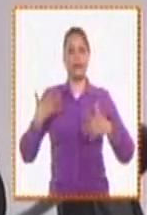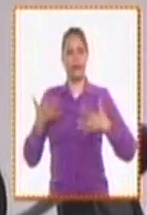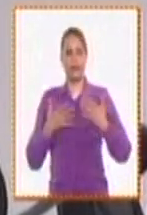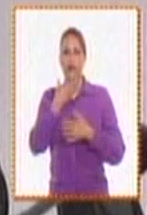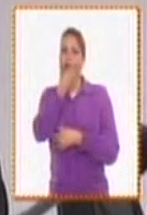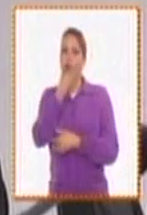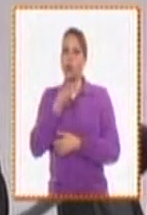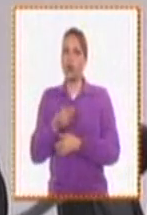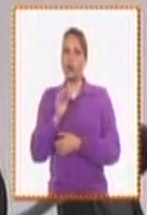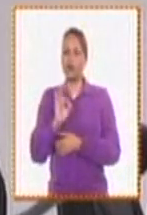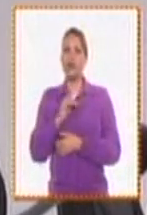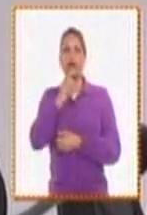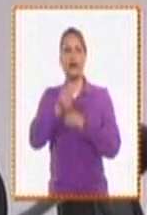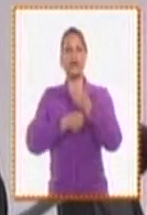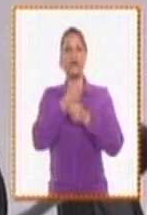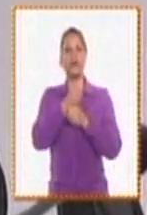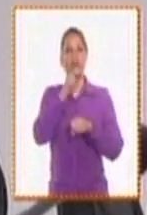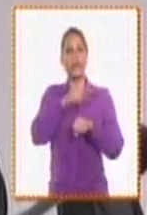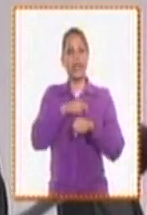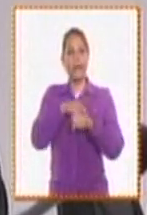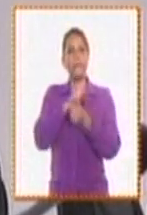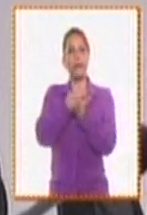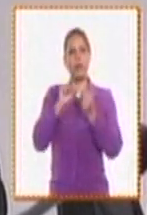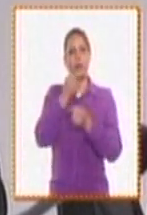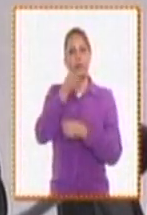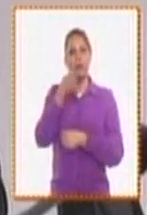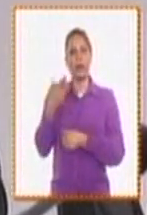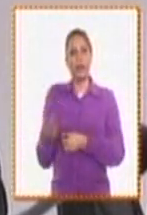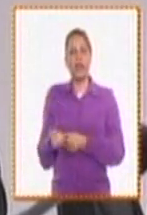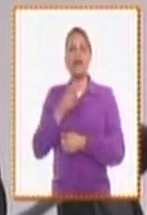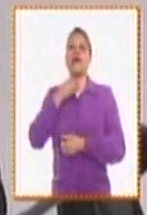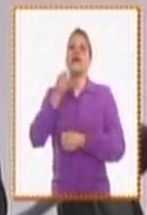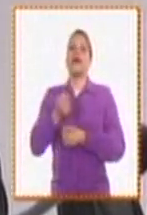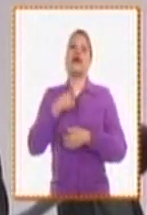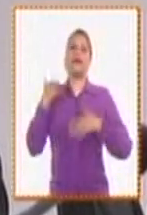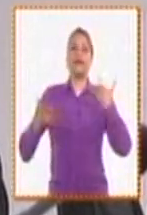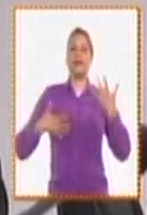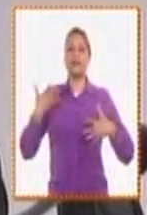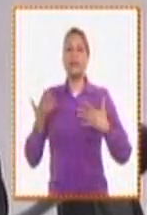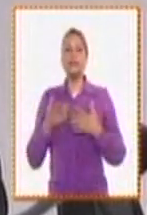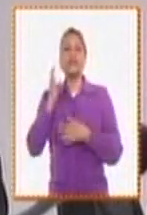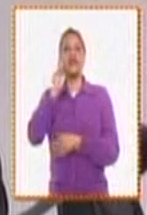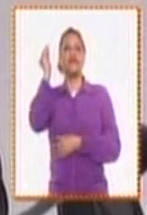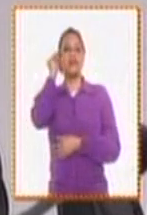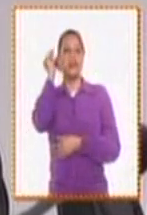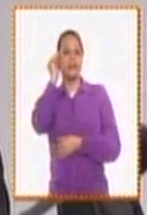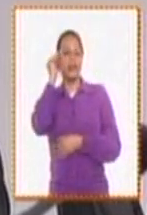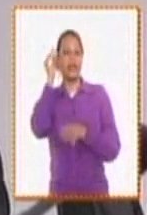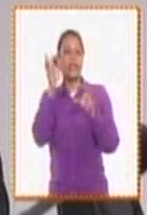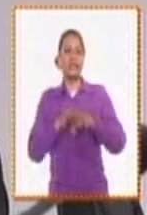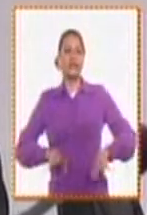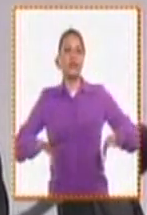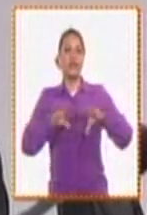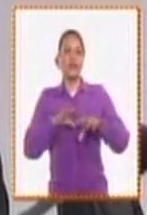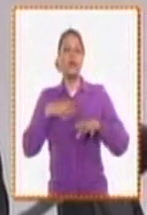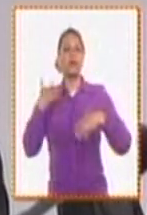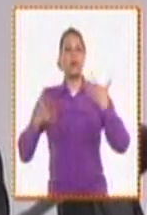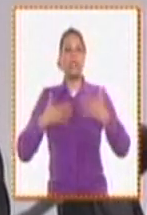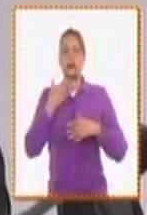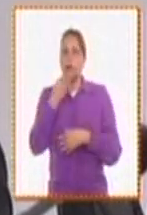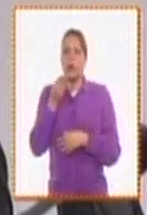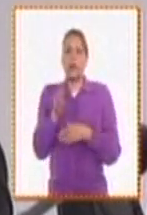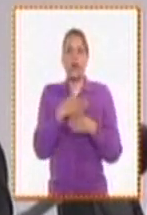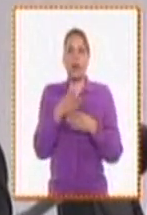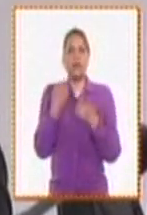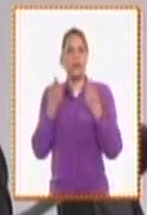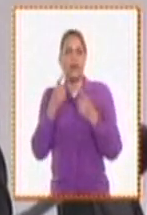tienen que ver con el uso del tiempo libre de nuestros jóvenes, puedan contribuir desde ahí a que se comprenda que hay un escenario de recreación que puede ser diverso y